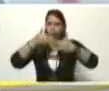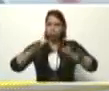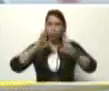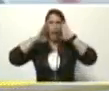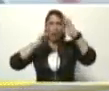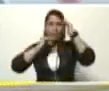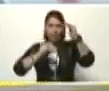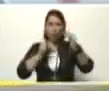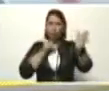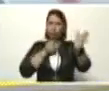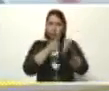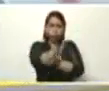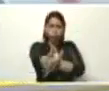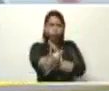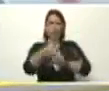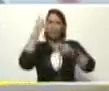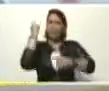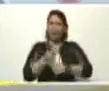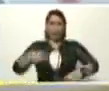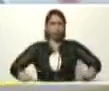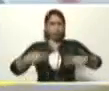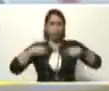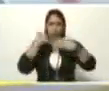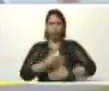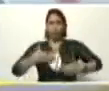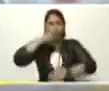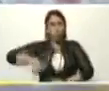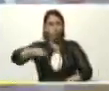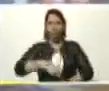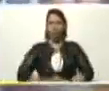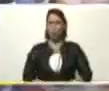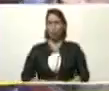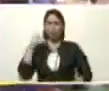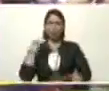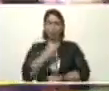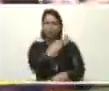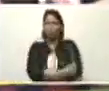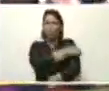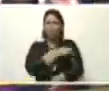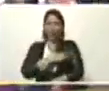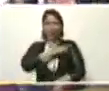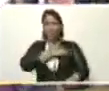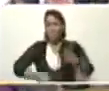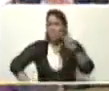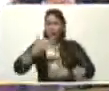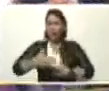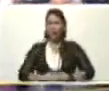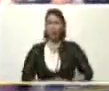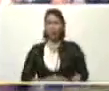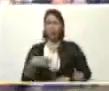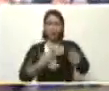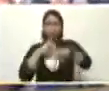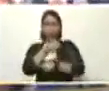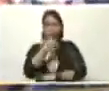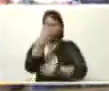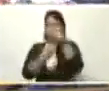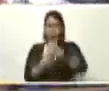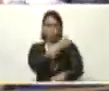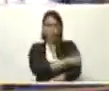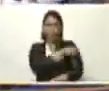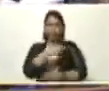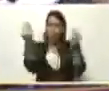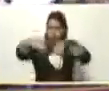atención gratuita, humana y de calidad para el pueblo en los hospitales. Vamos a una revolución ahí. Estoy de